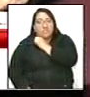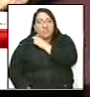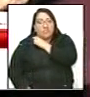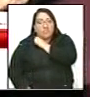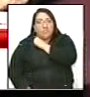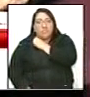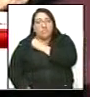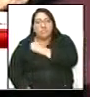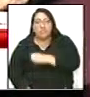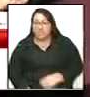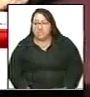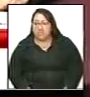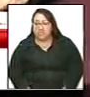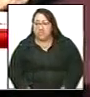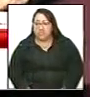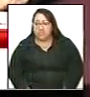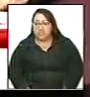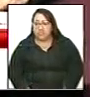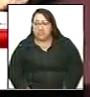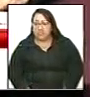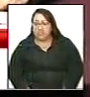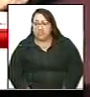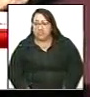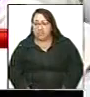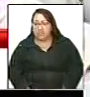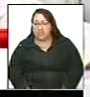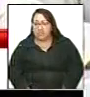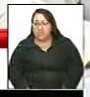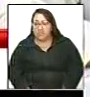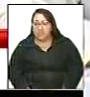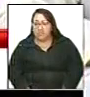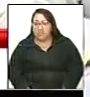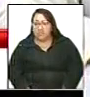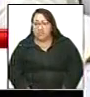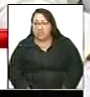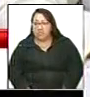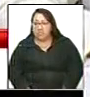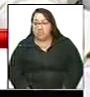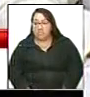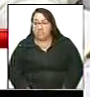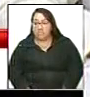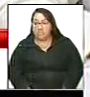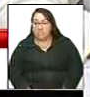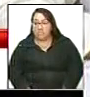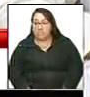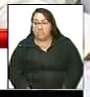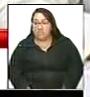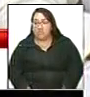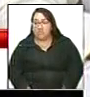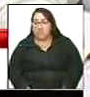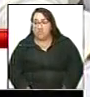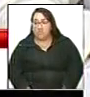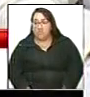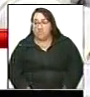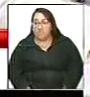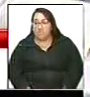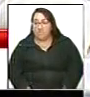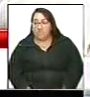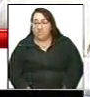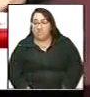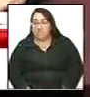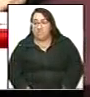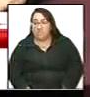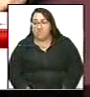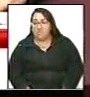Sí, eso lo tendremos en el debate que corresponda, congresista Costa, menos que sea pertinente para el tema y usted lo considere urgente. Solo